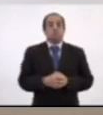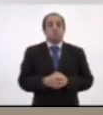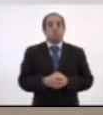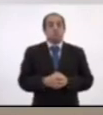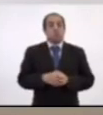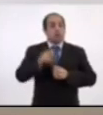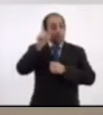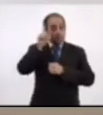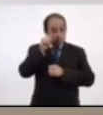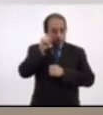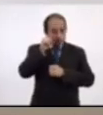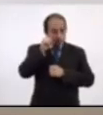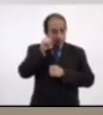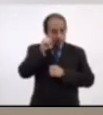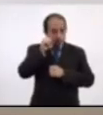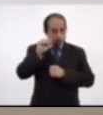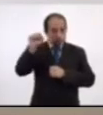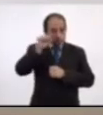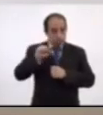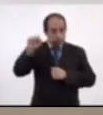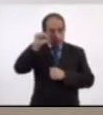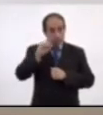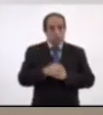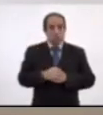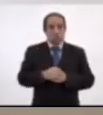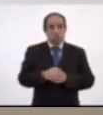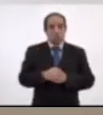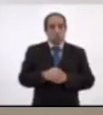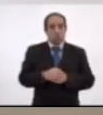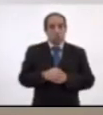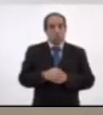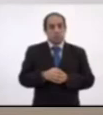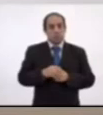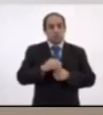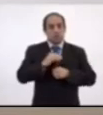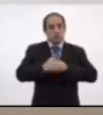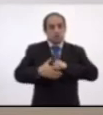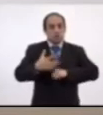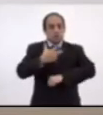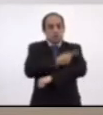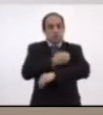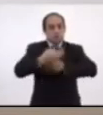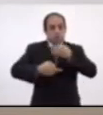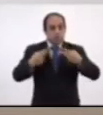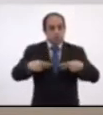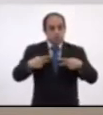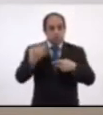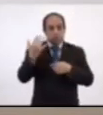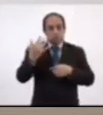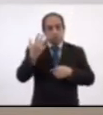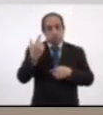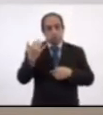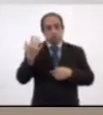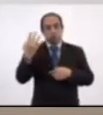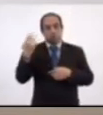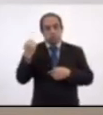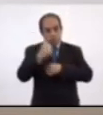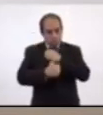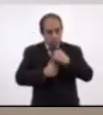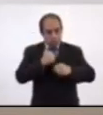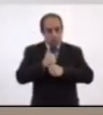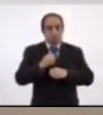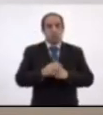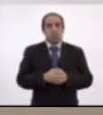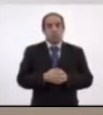día de mañana, sábado, estará concluyendo la vacunación para todas las personas de 50 a 59